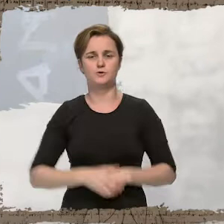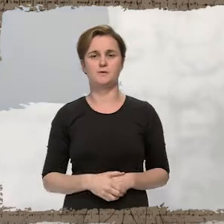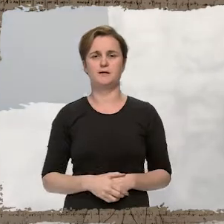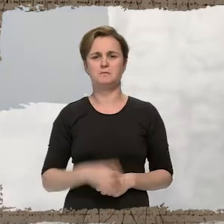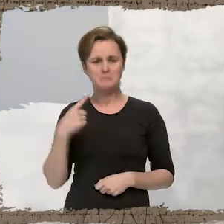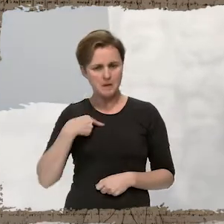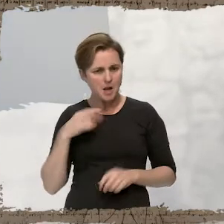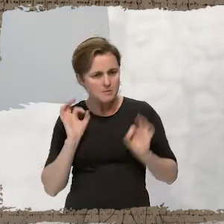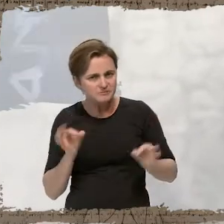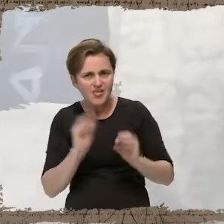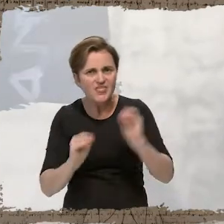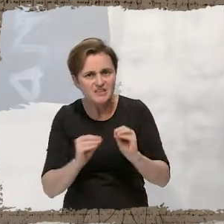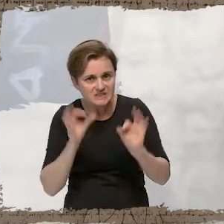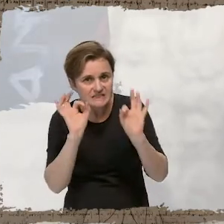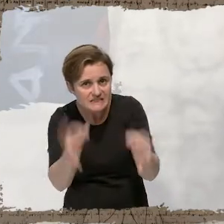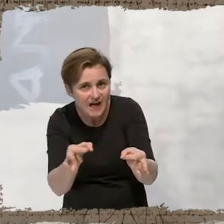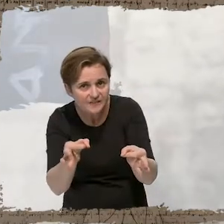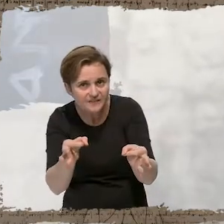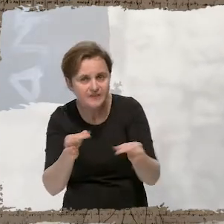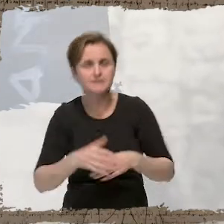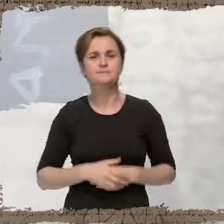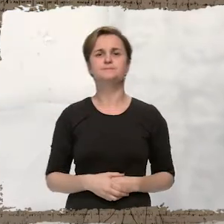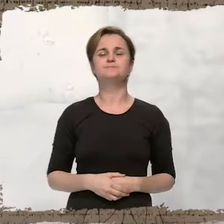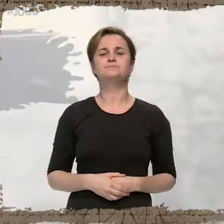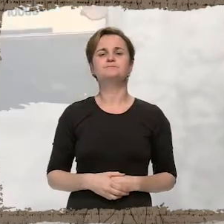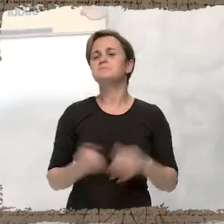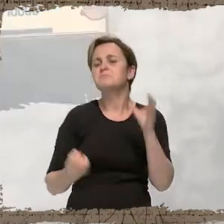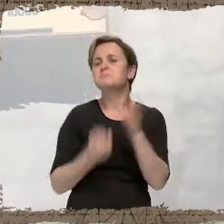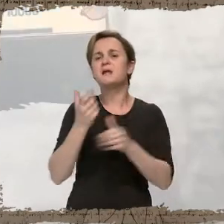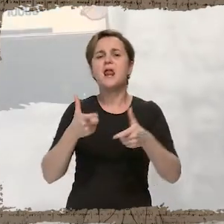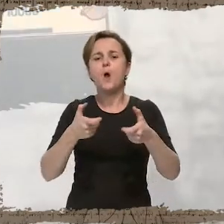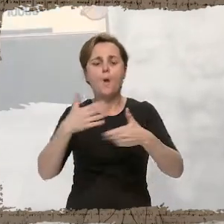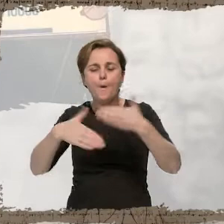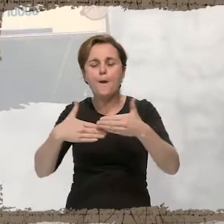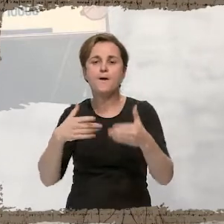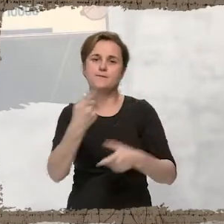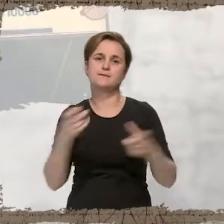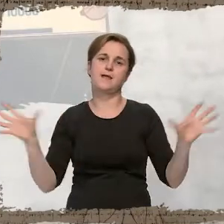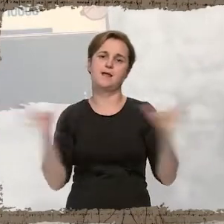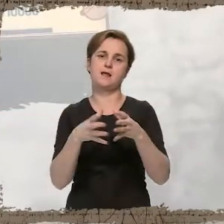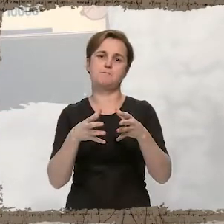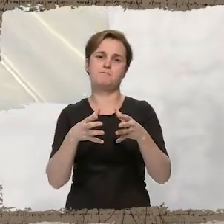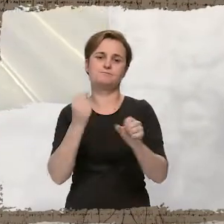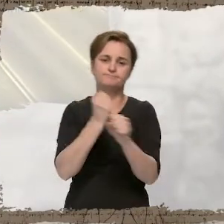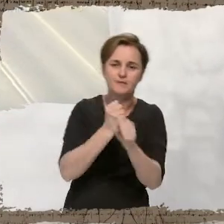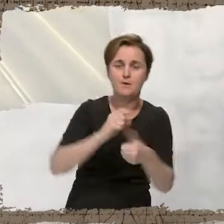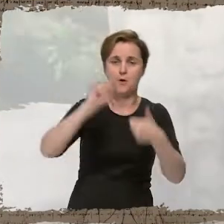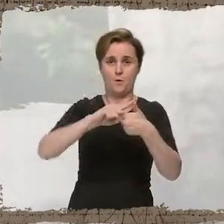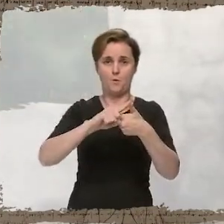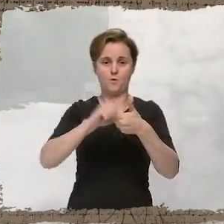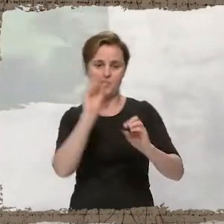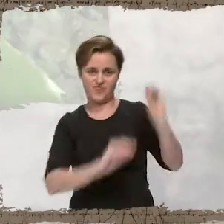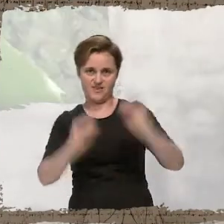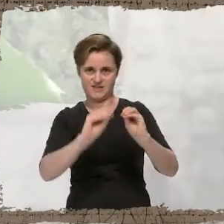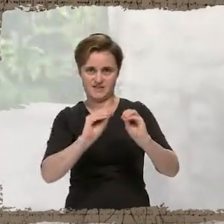pero sabemos que es diseñar y programar un videojuego para hacer un juego necesitamos un equipo de trabajo generalmente una persona que sea